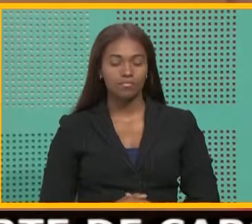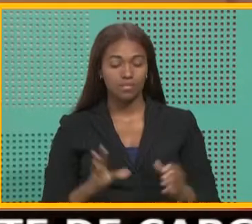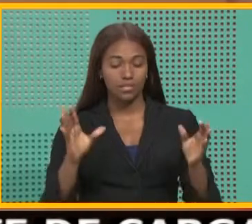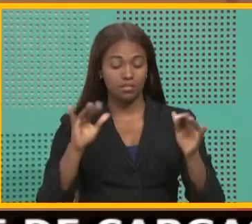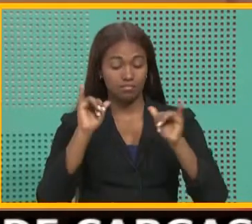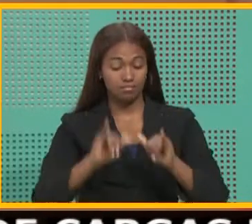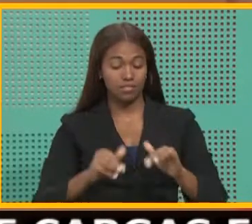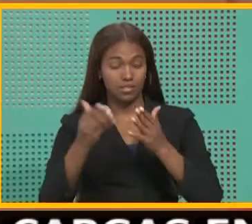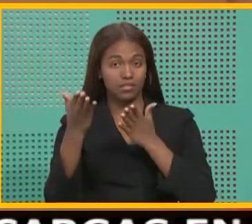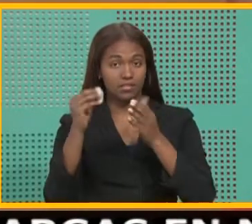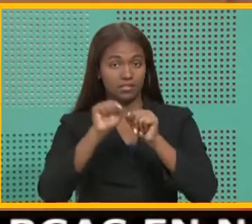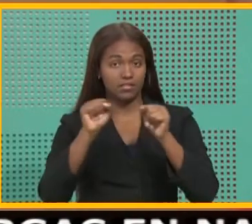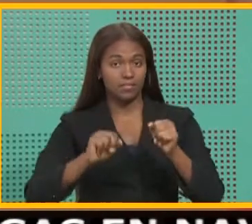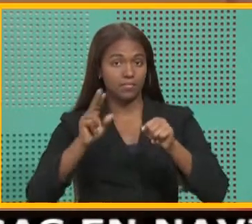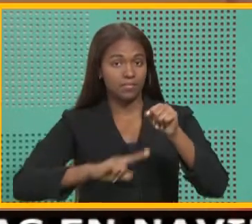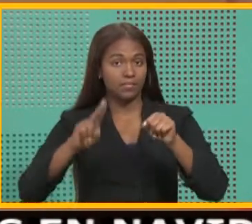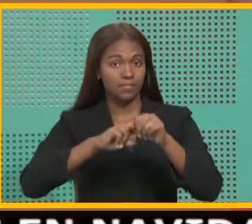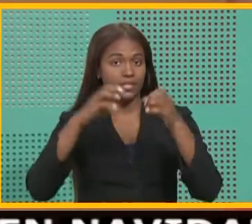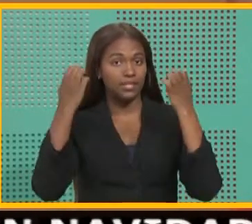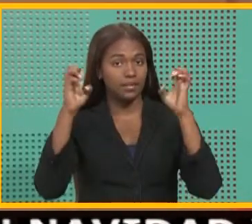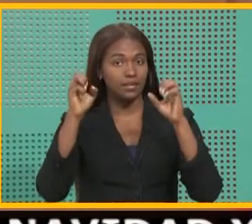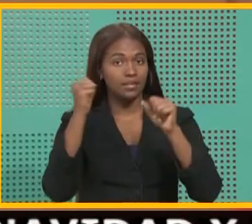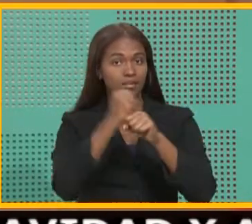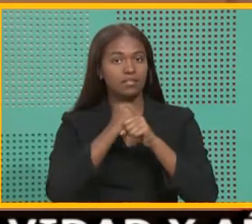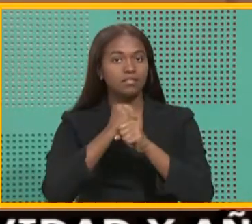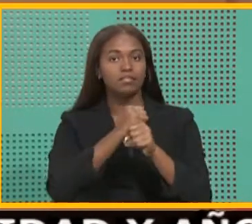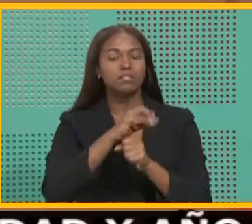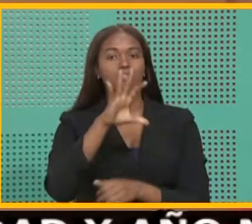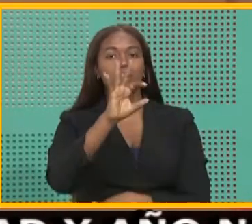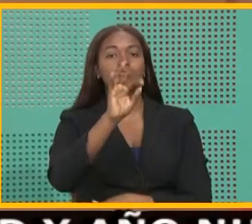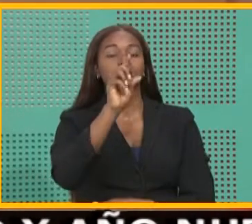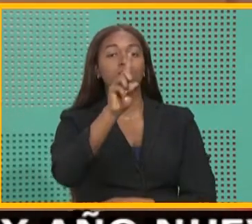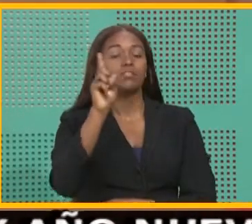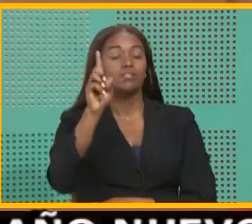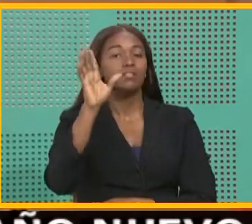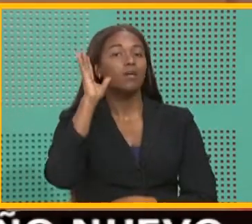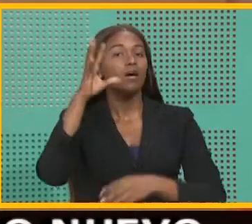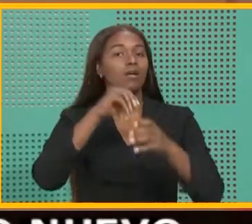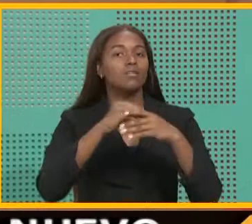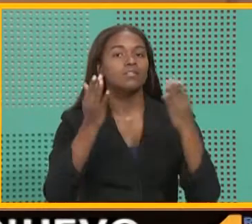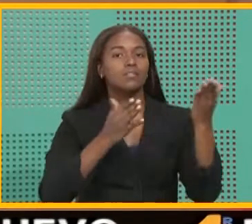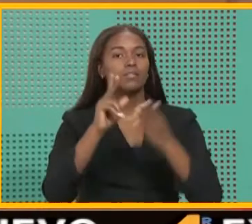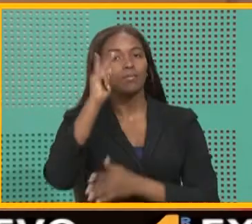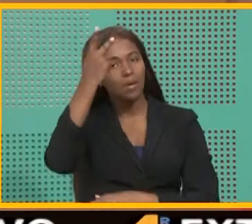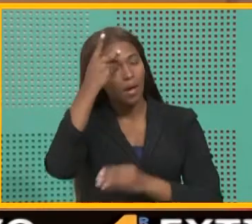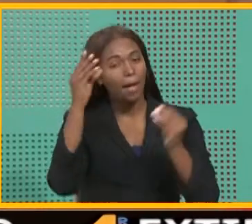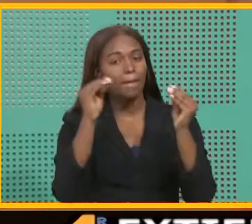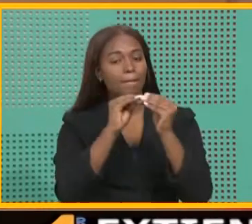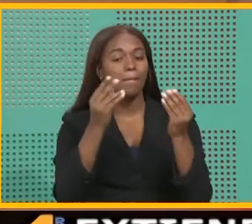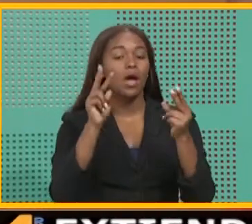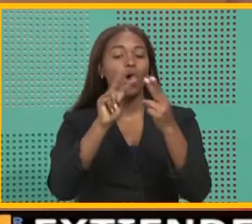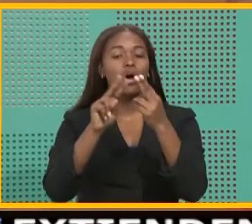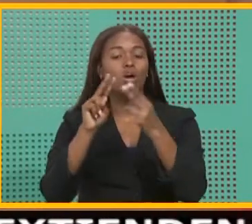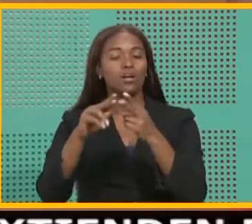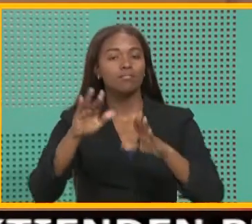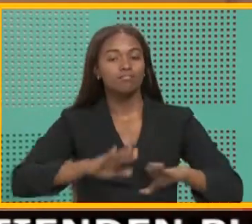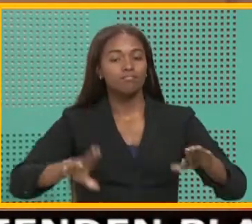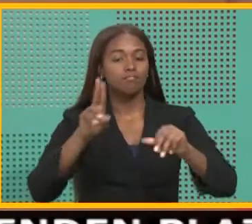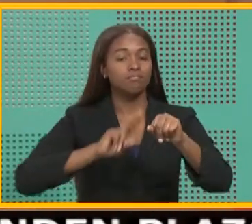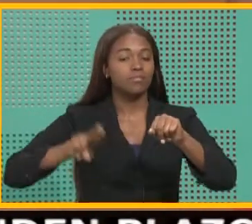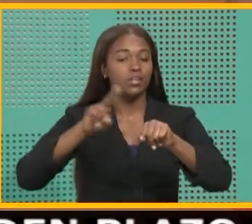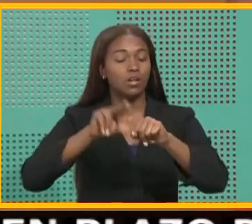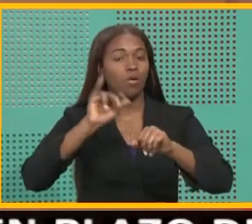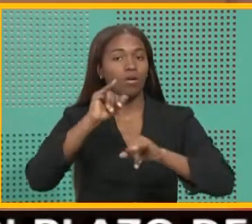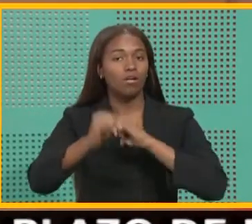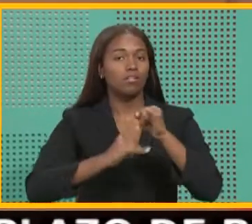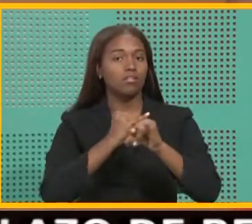Mantener el Sistema Nacional de Atención a Emergencias y Seguridad 911 como el servicio público más reconocido a nivel nacional e